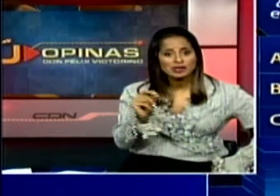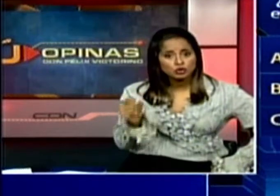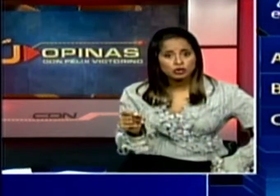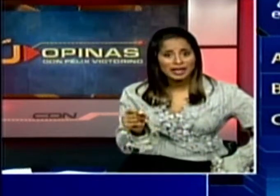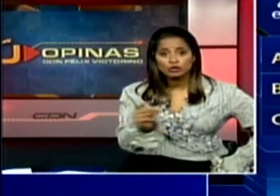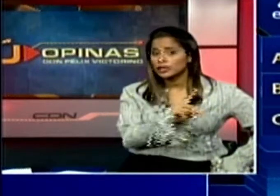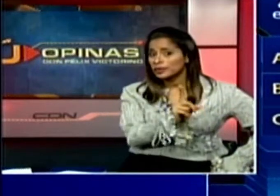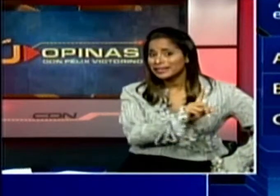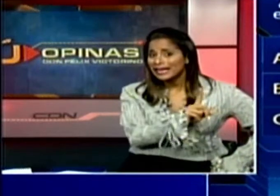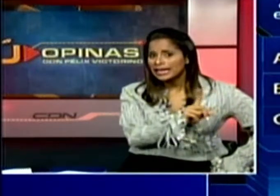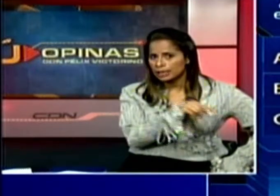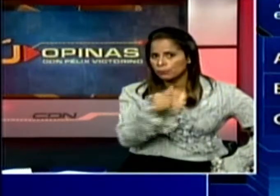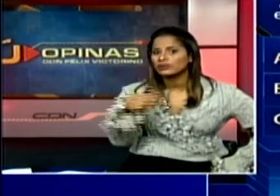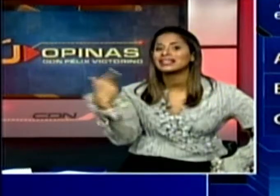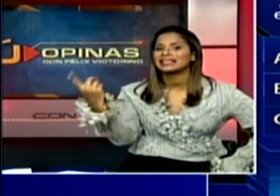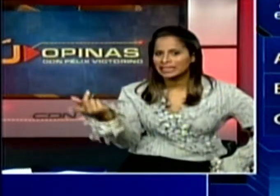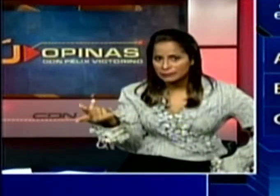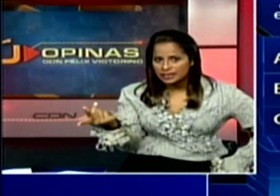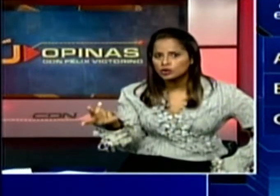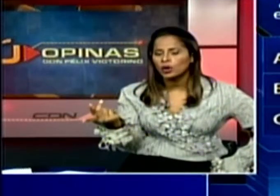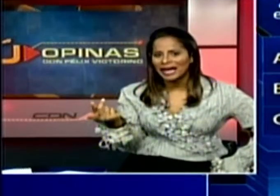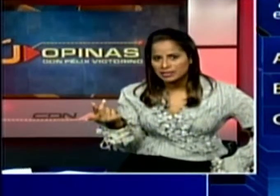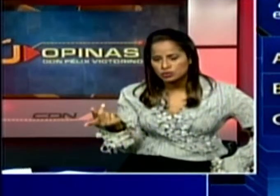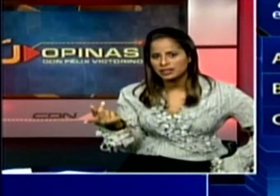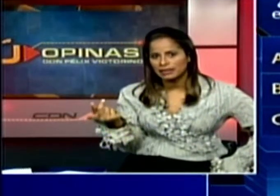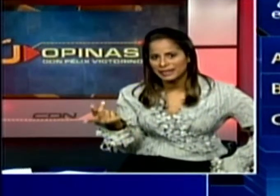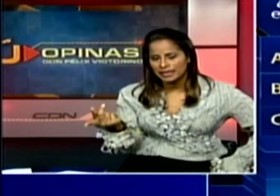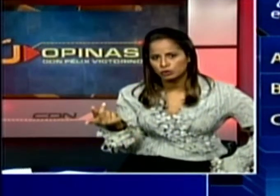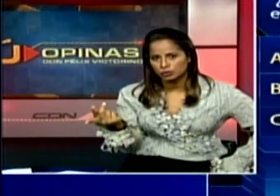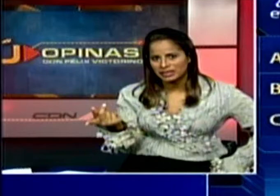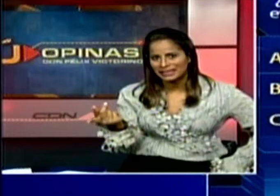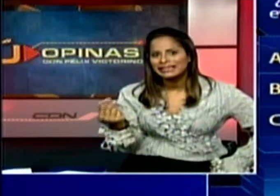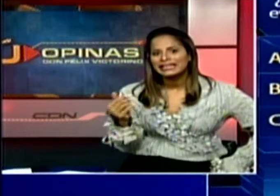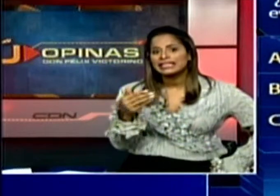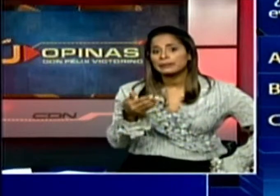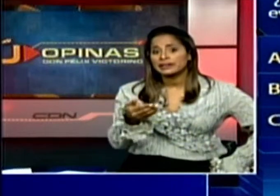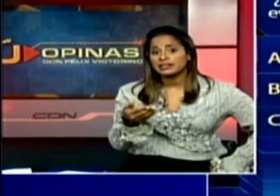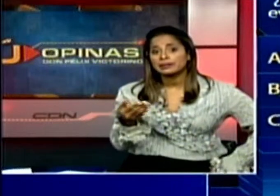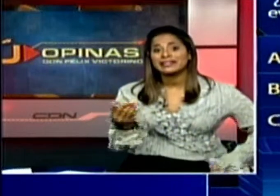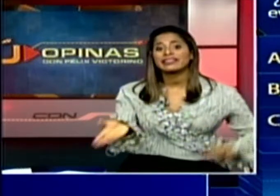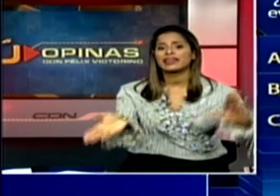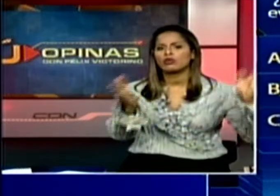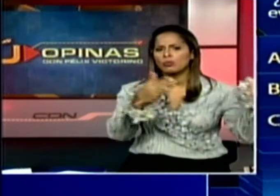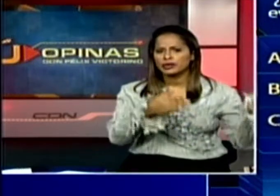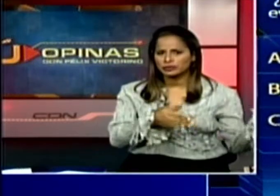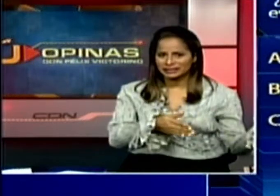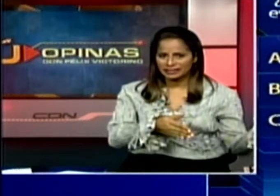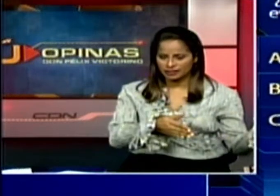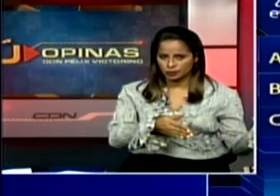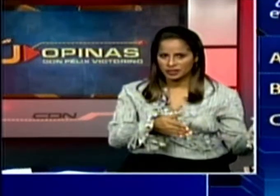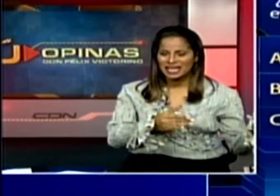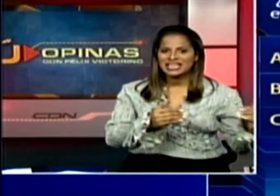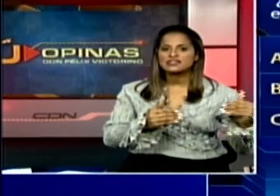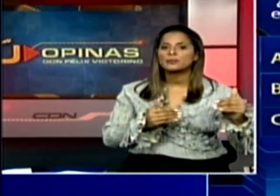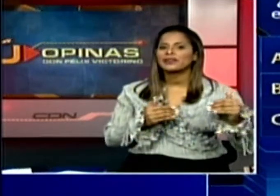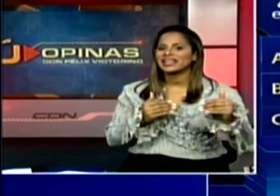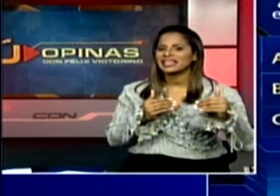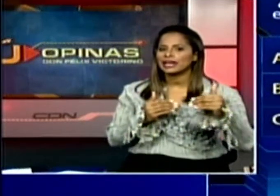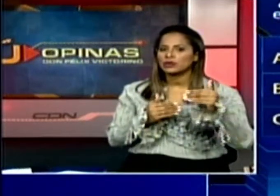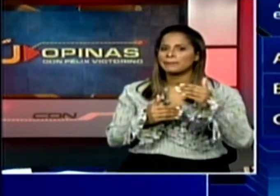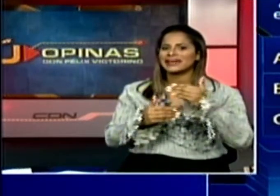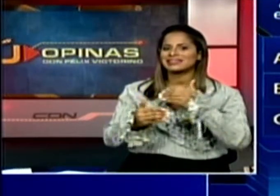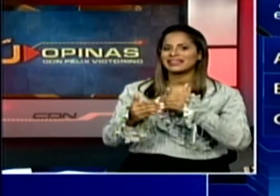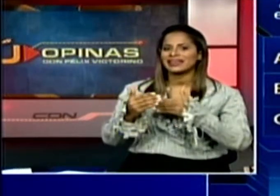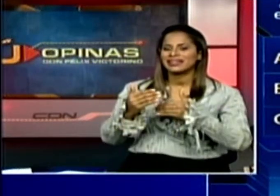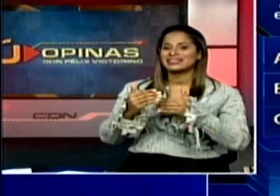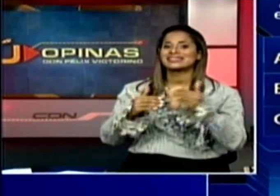ocurrió a las 8 de la noche, no estará en el reporte del ministro a las 11 de la mañana al otro día, independientemente de que fue un muerto del día anterior. Y eso puede generar